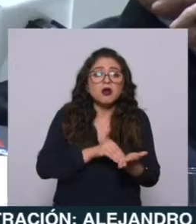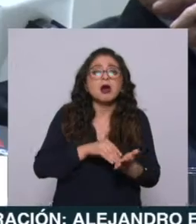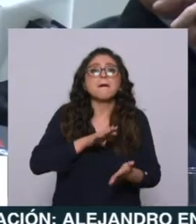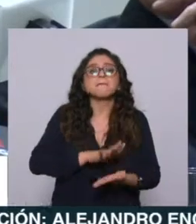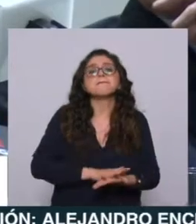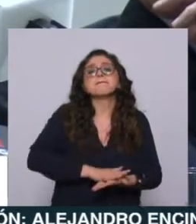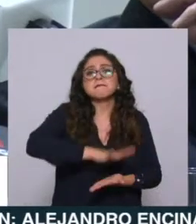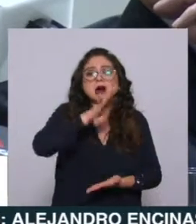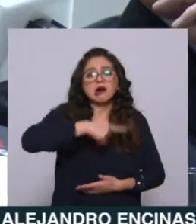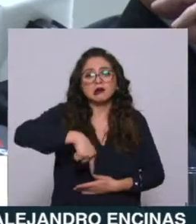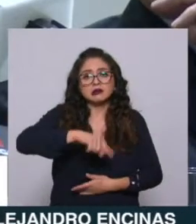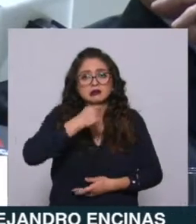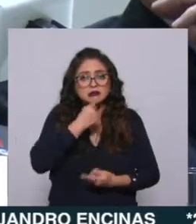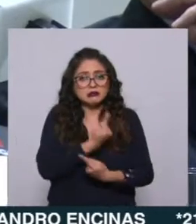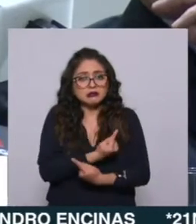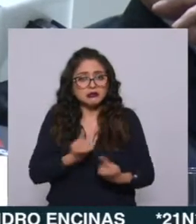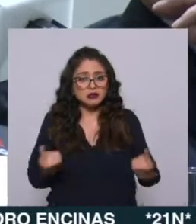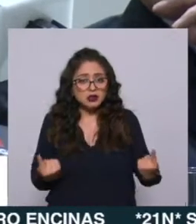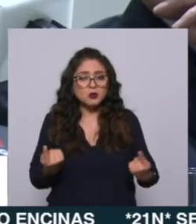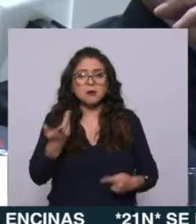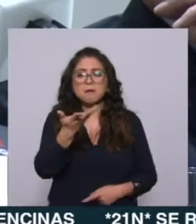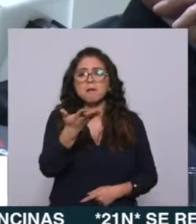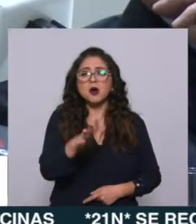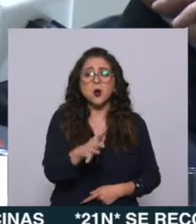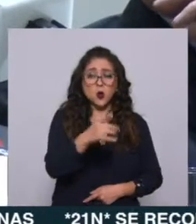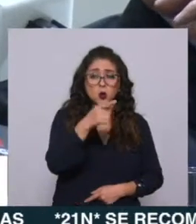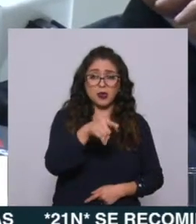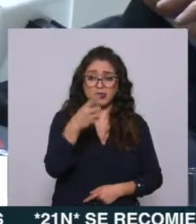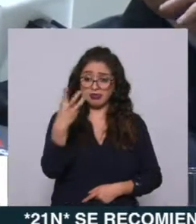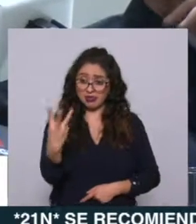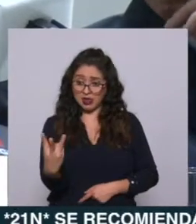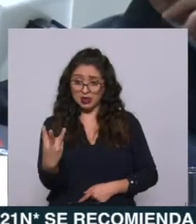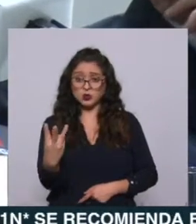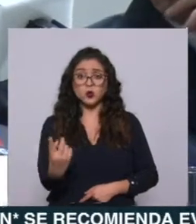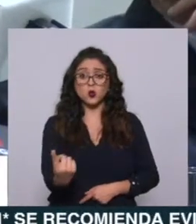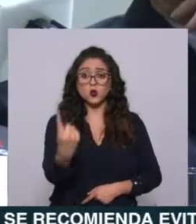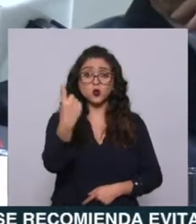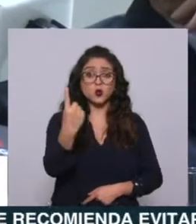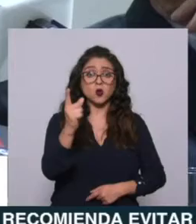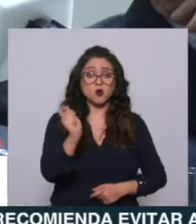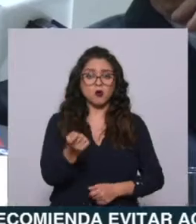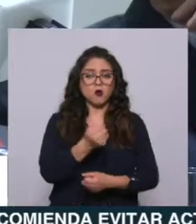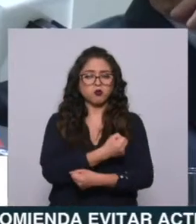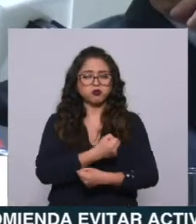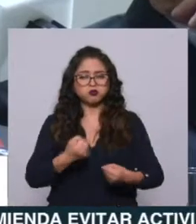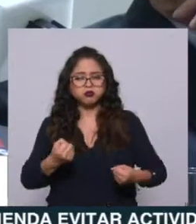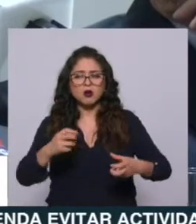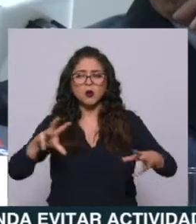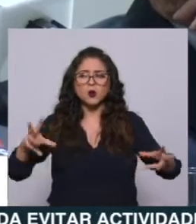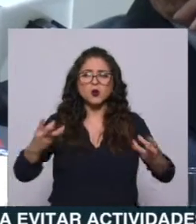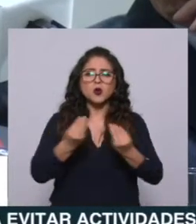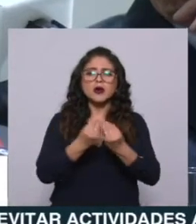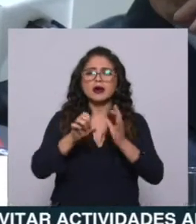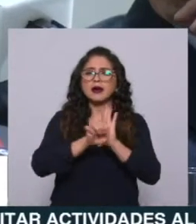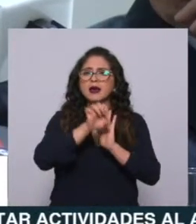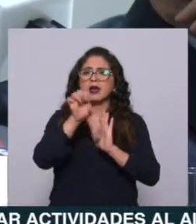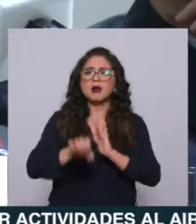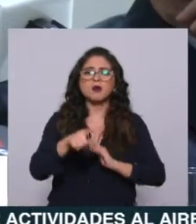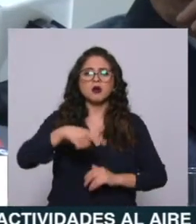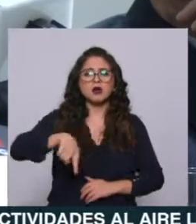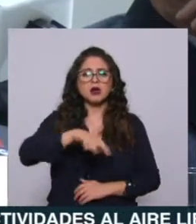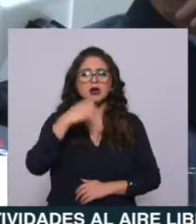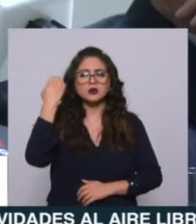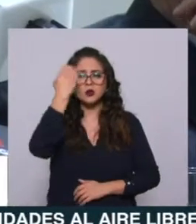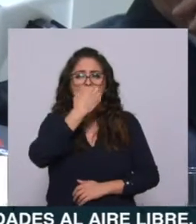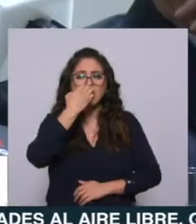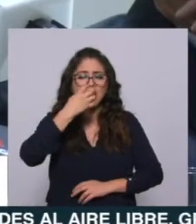hablamos que alcanza 1 de cada 3, si hablamos de alrededor de, en escolares, de 14 millones